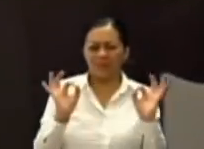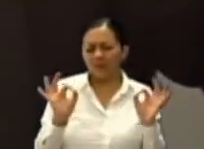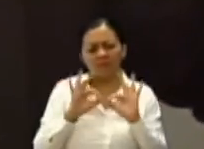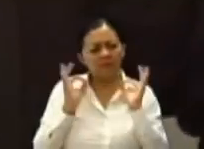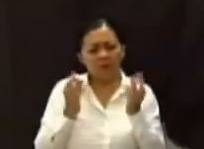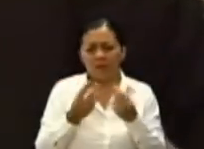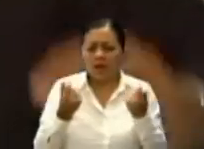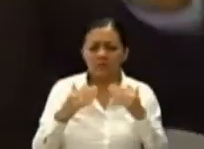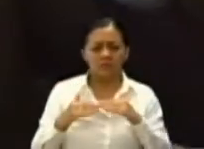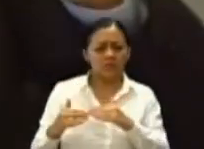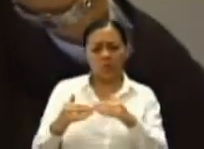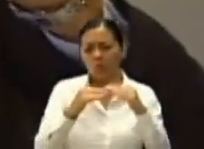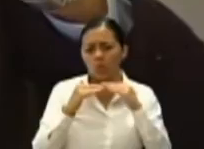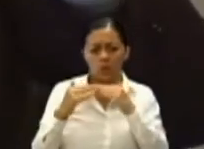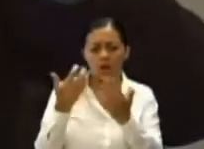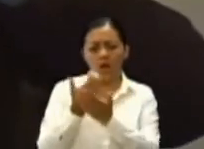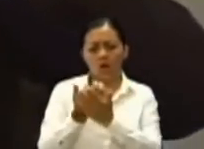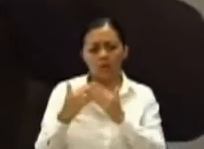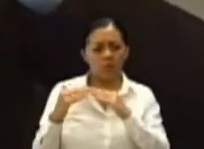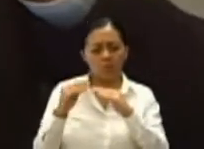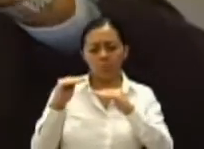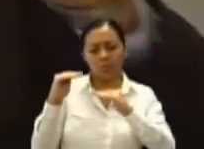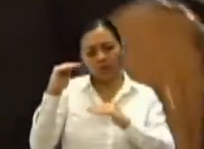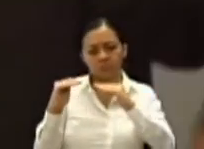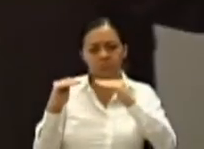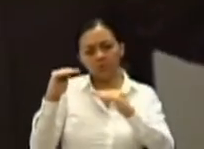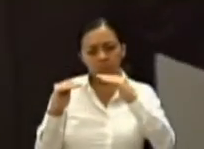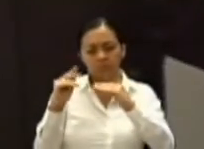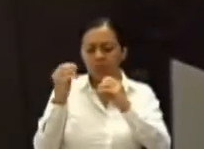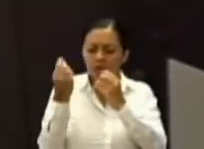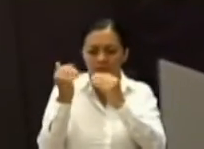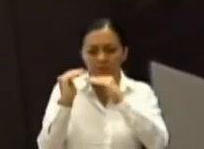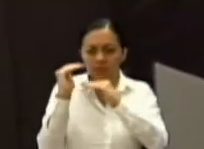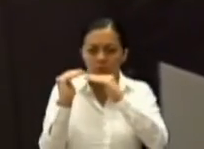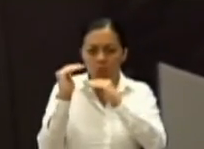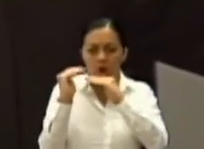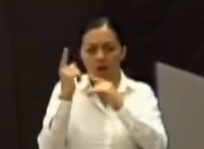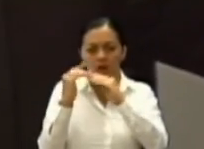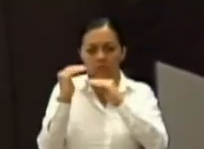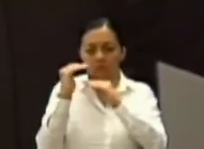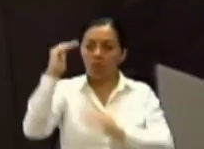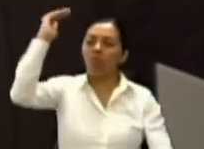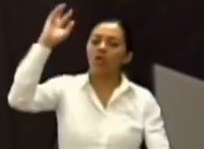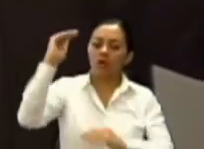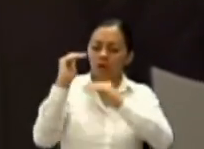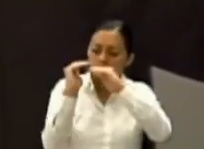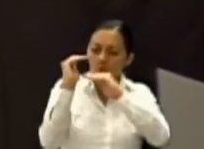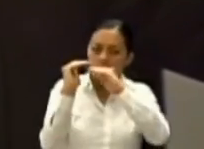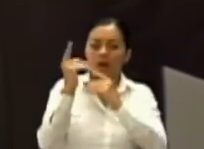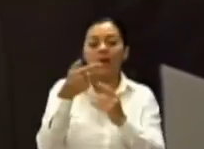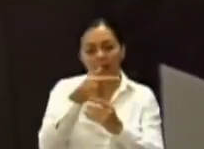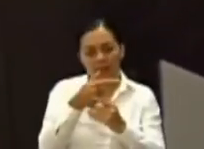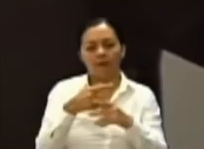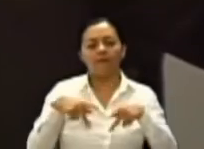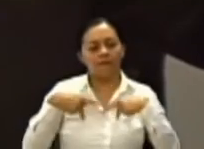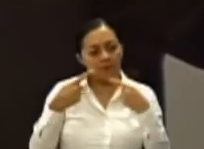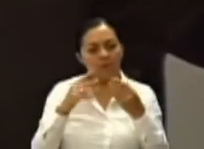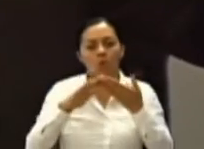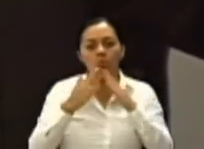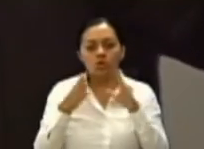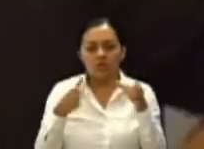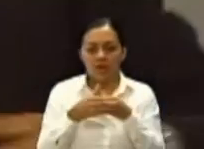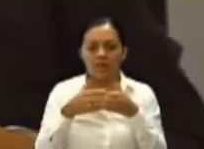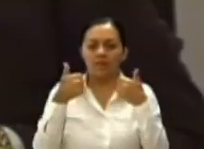similar situación clase media de alguno un poquito más bout o poquito más alto pero muy similar y se secreta fue felicidad vivir en comunidad y para que la